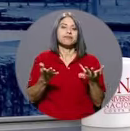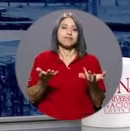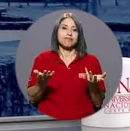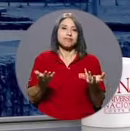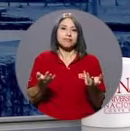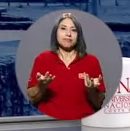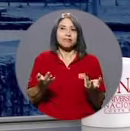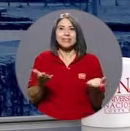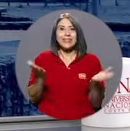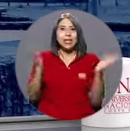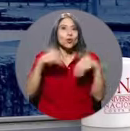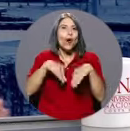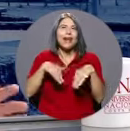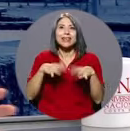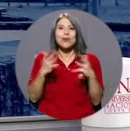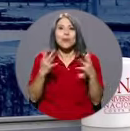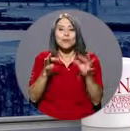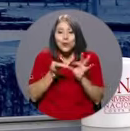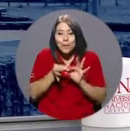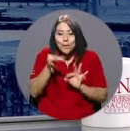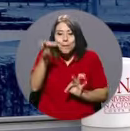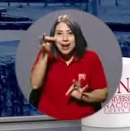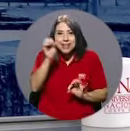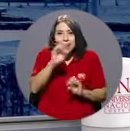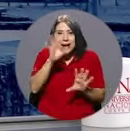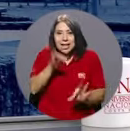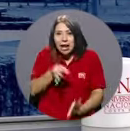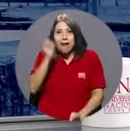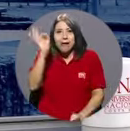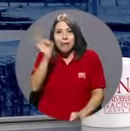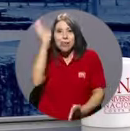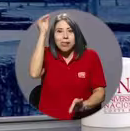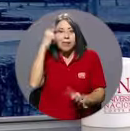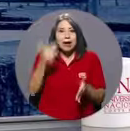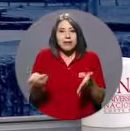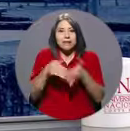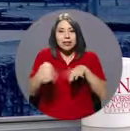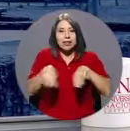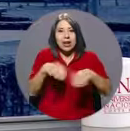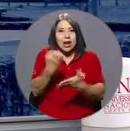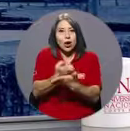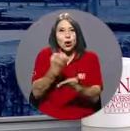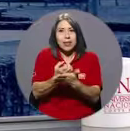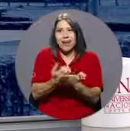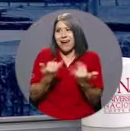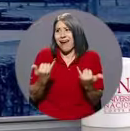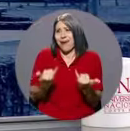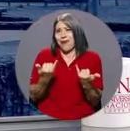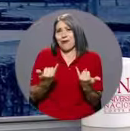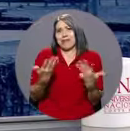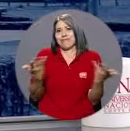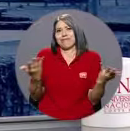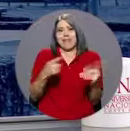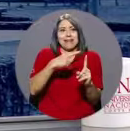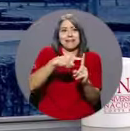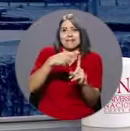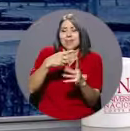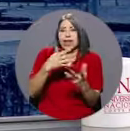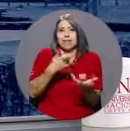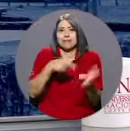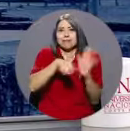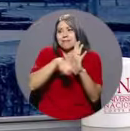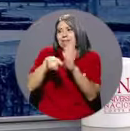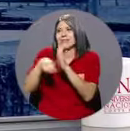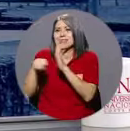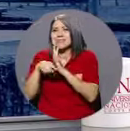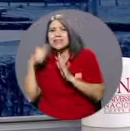es cierto, no hay esa varita mágica que logre reactivar la economía, menos en el entorno actual de tanto pesimismo que tienen los agentes